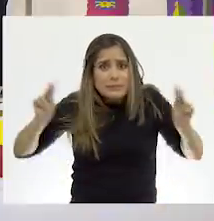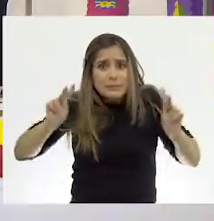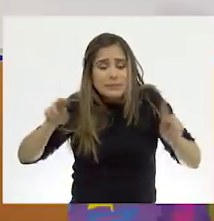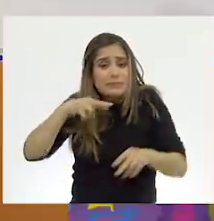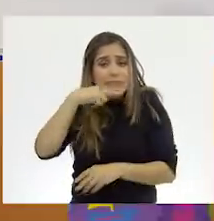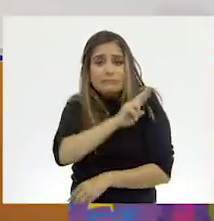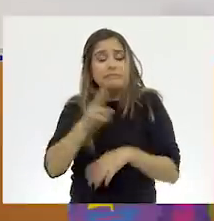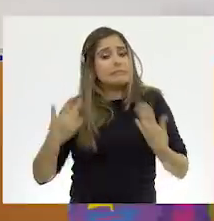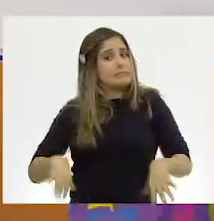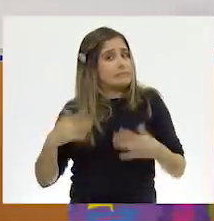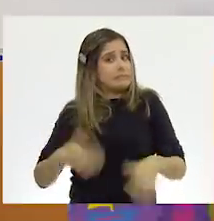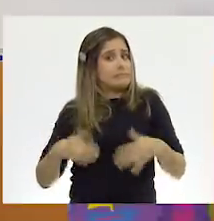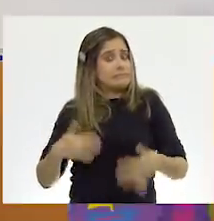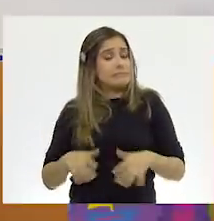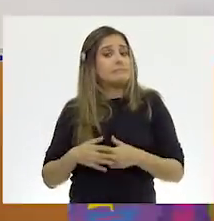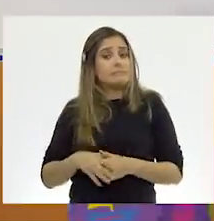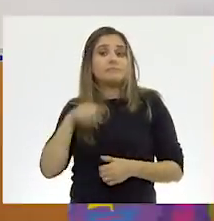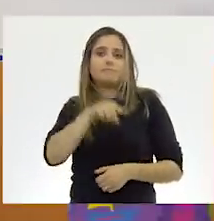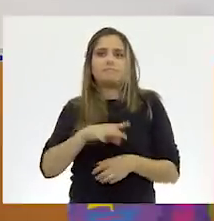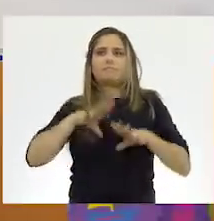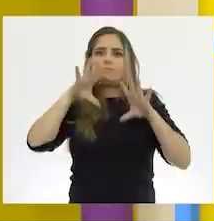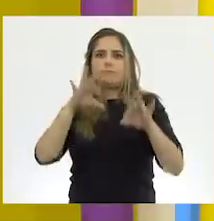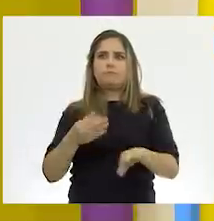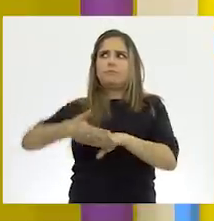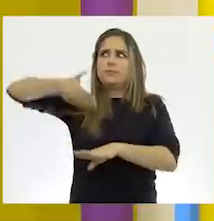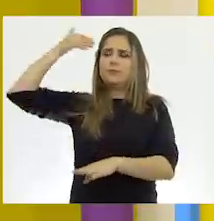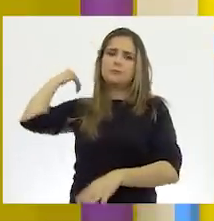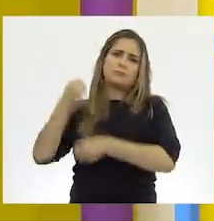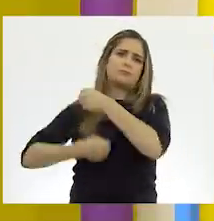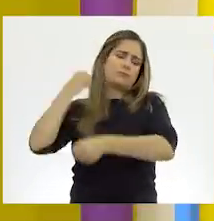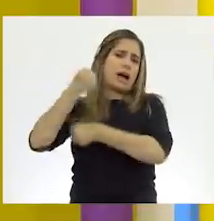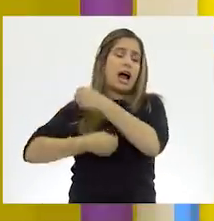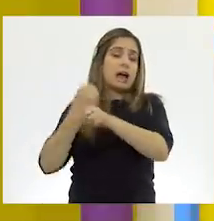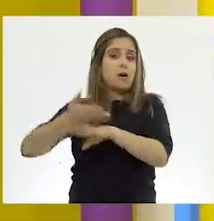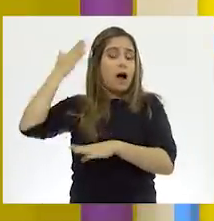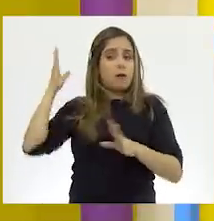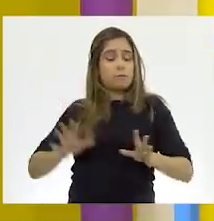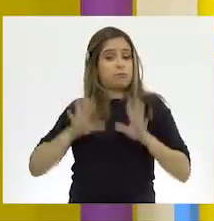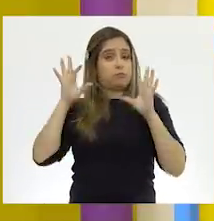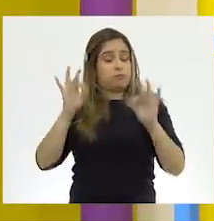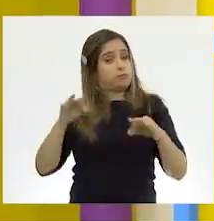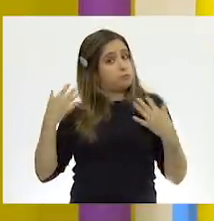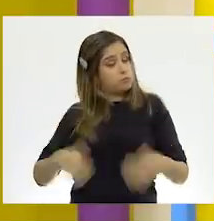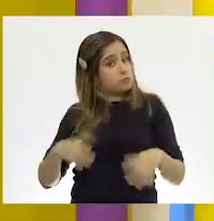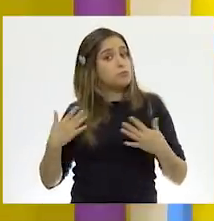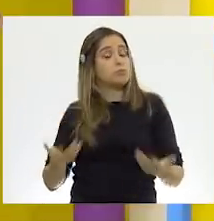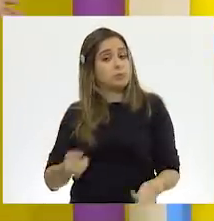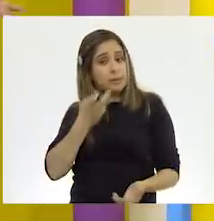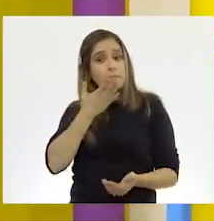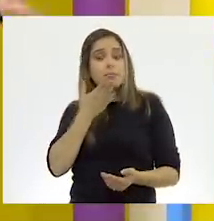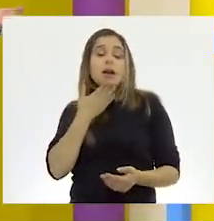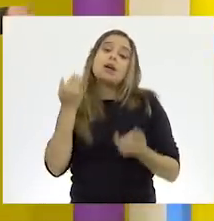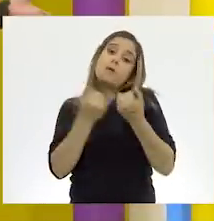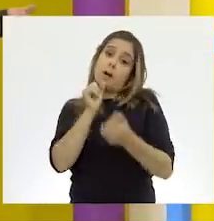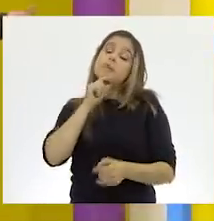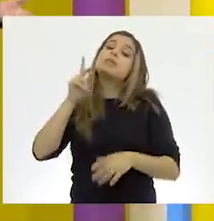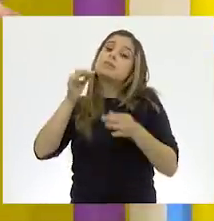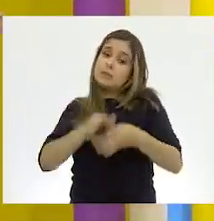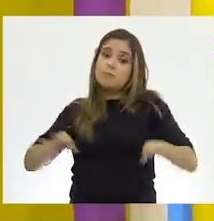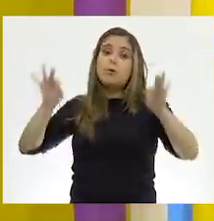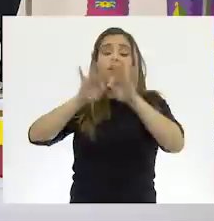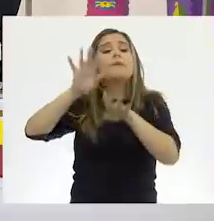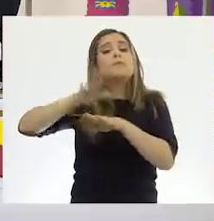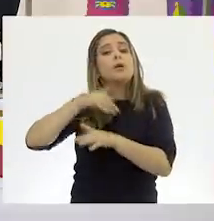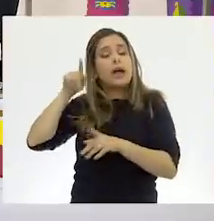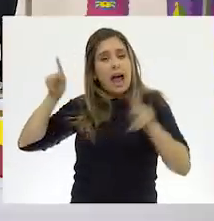existen desde hace un montón de años. Sí, son datos muy interesantes. Además son muy importantes porque ellas son las que se encargan de polinizar.